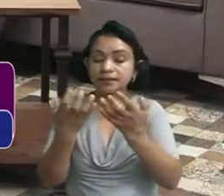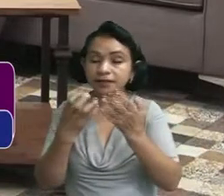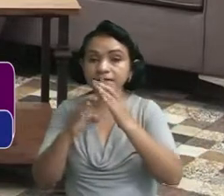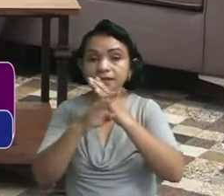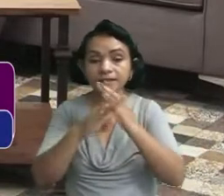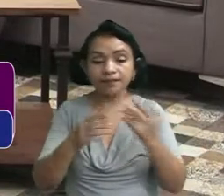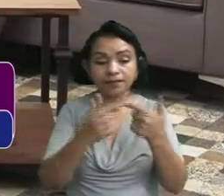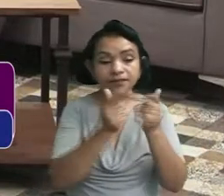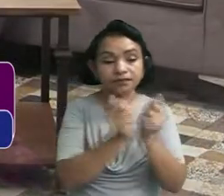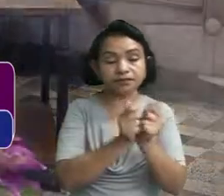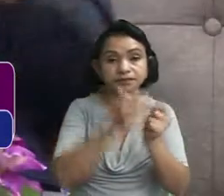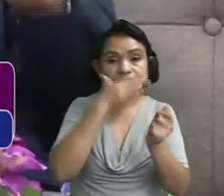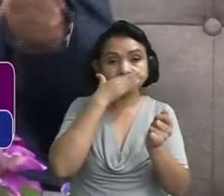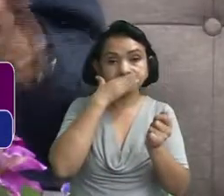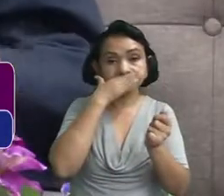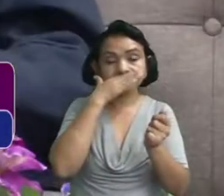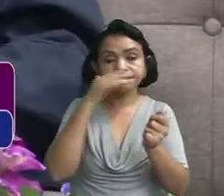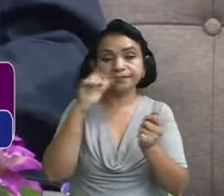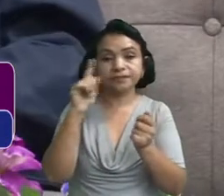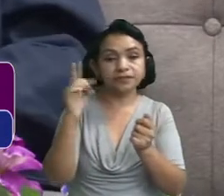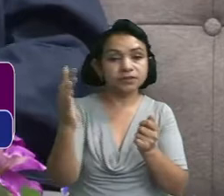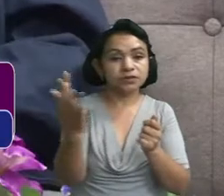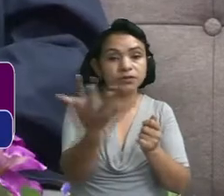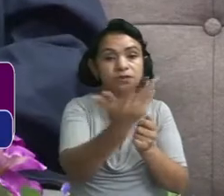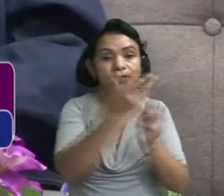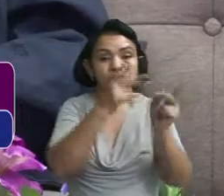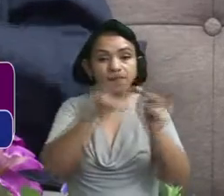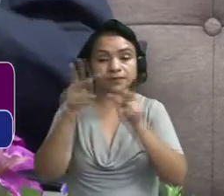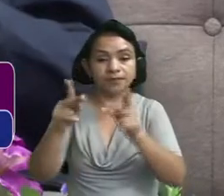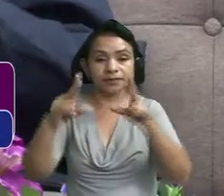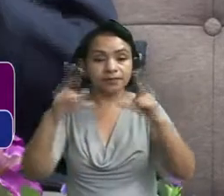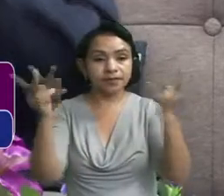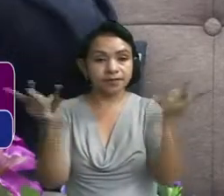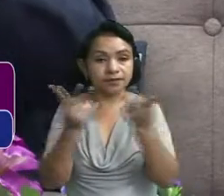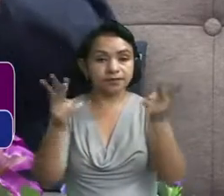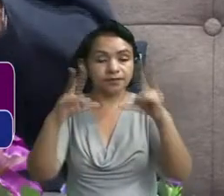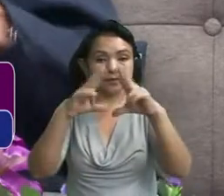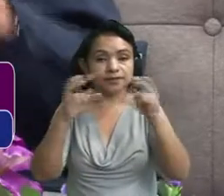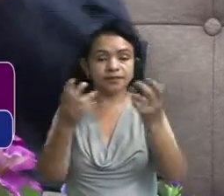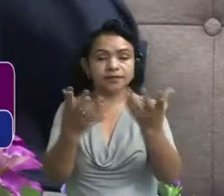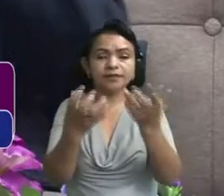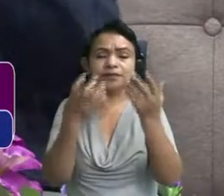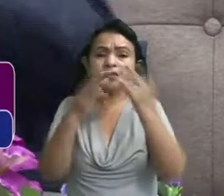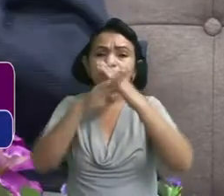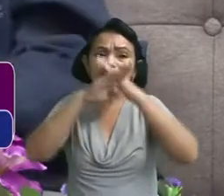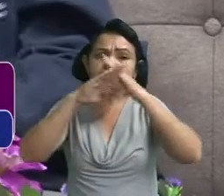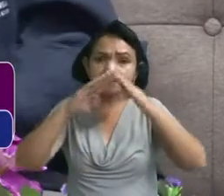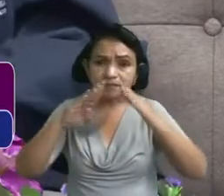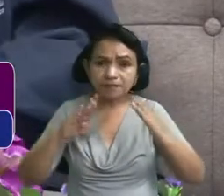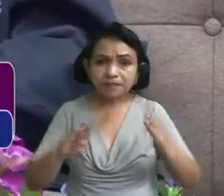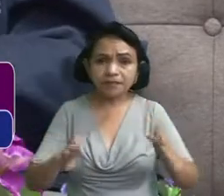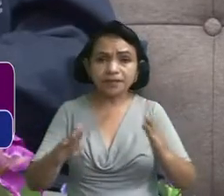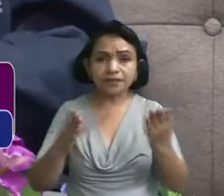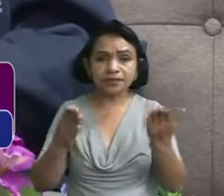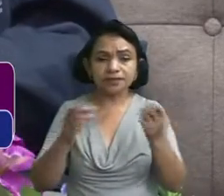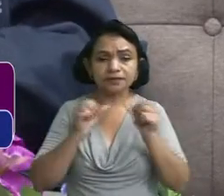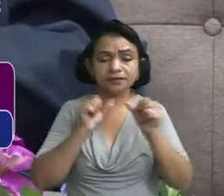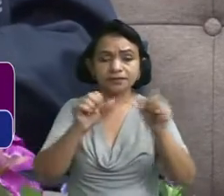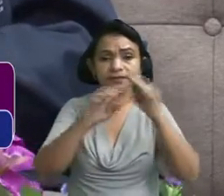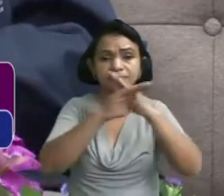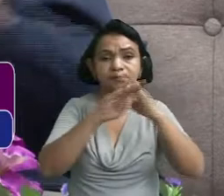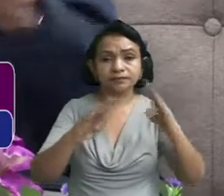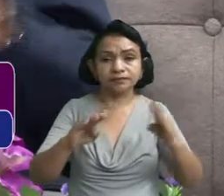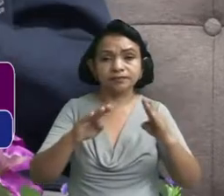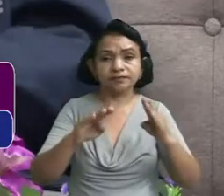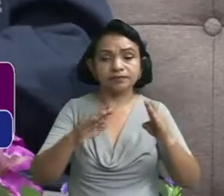paz? La inmensa mayoría del pueblo nicaragüense quiere la paz. Y que estamos empujando esa posibilidad de seguir consolidando la paz de